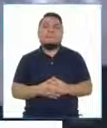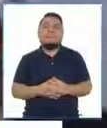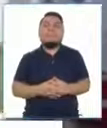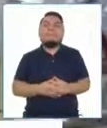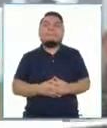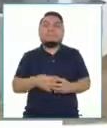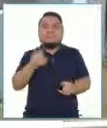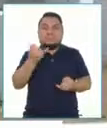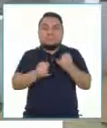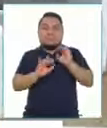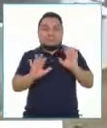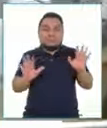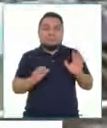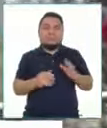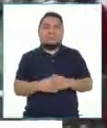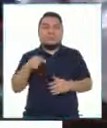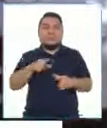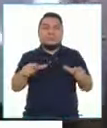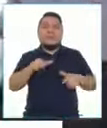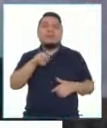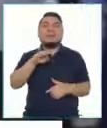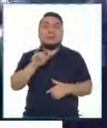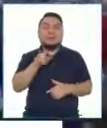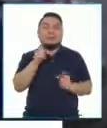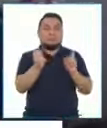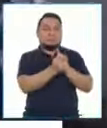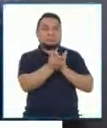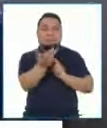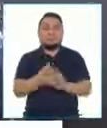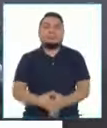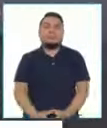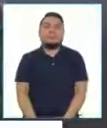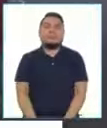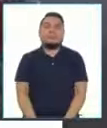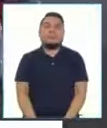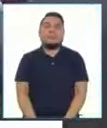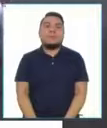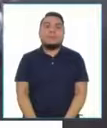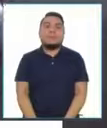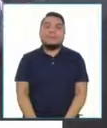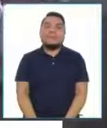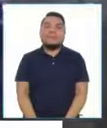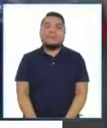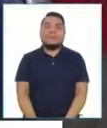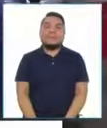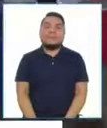culmina esa transmisión desde la ciudad de Abancay. Adelante con la programación habitual de TV Perú.